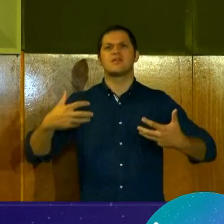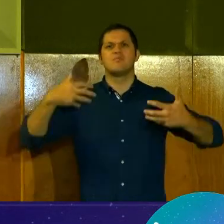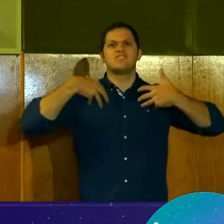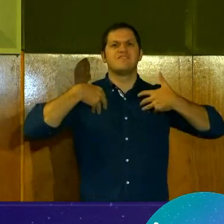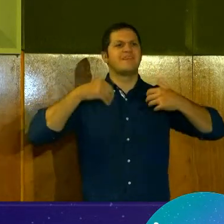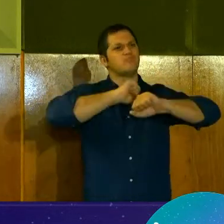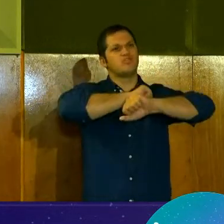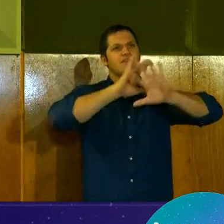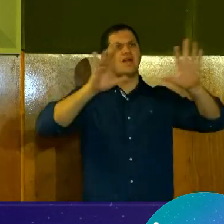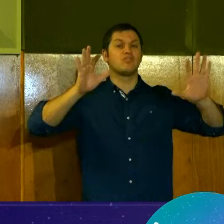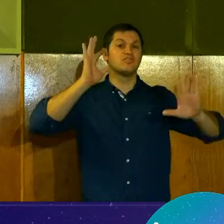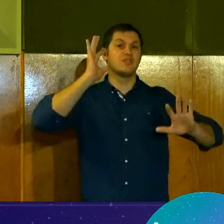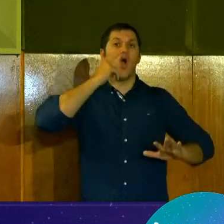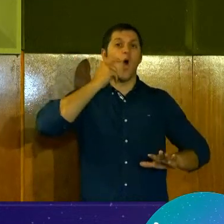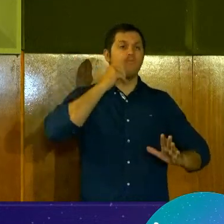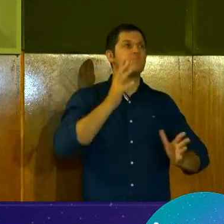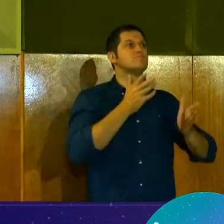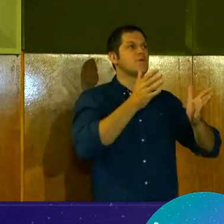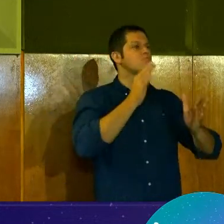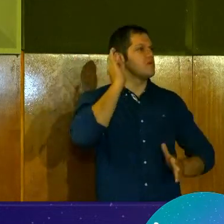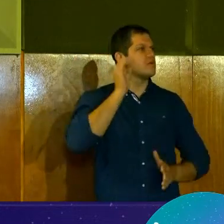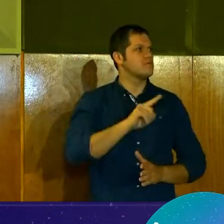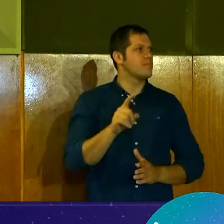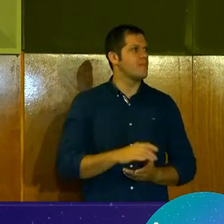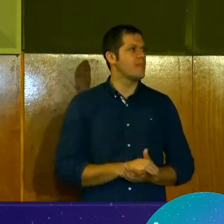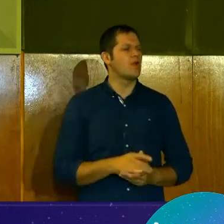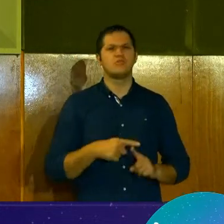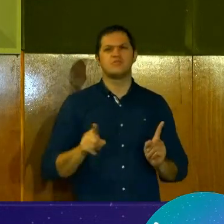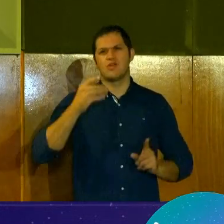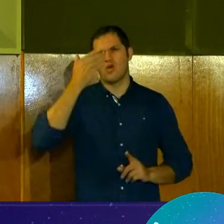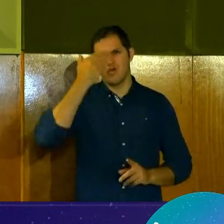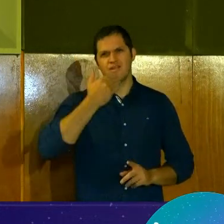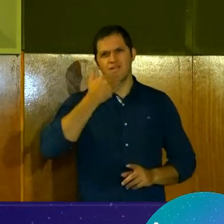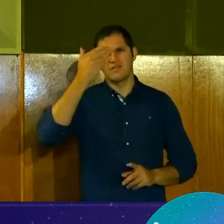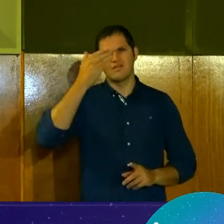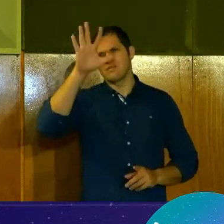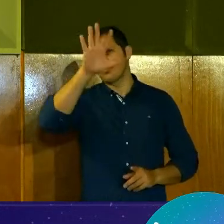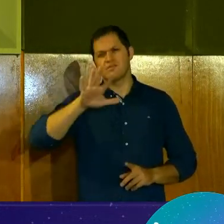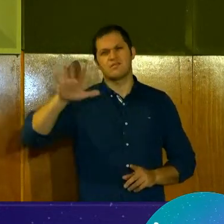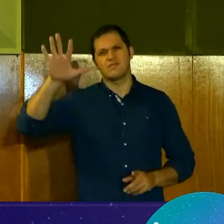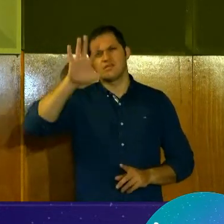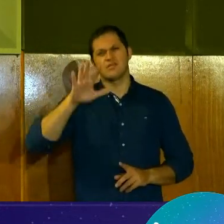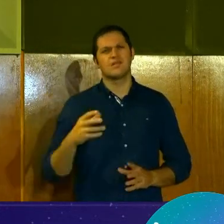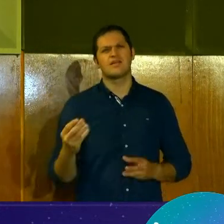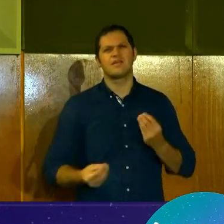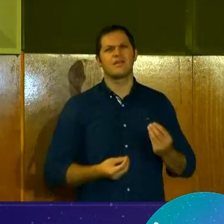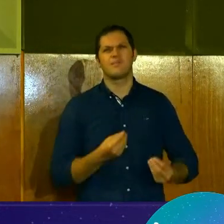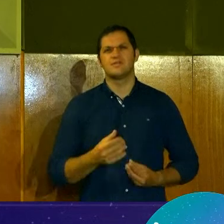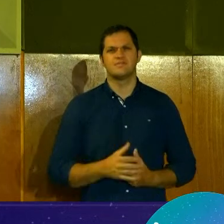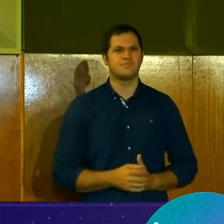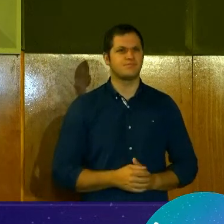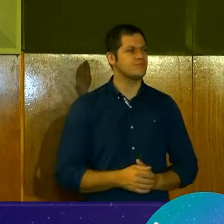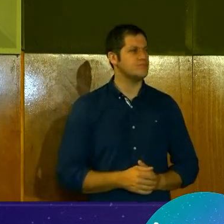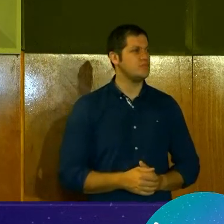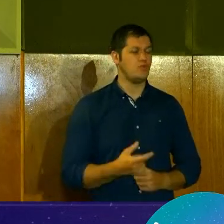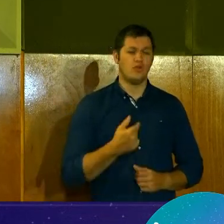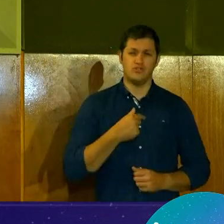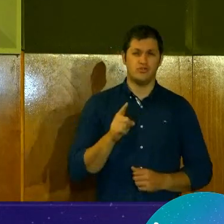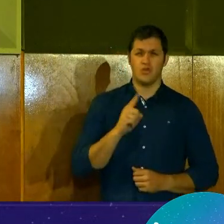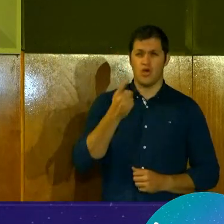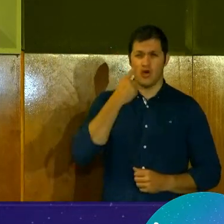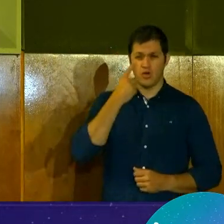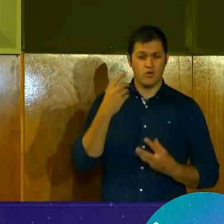cristianismo en general diría invisibilizada los roles eran muy claros y entonces